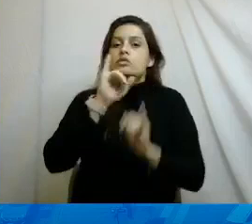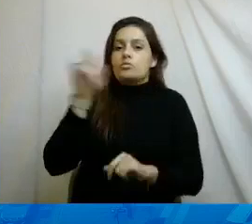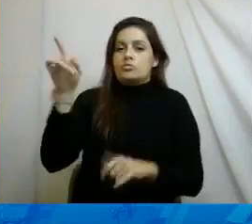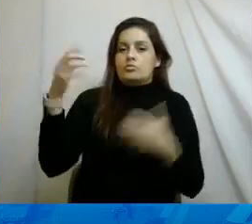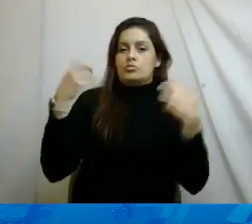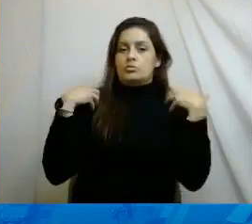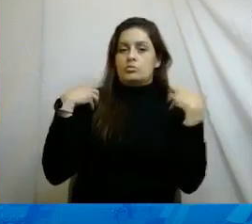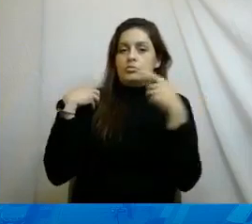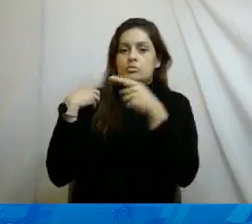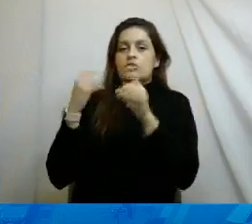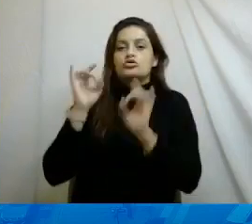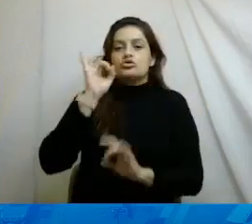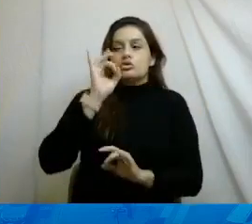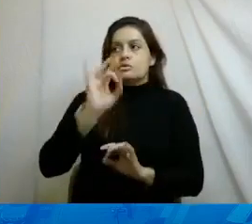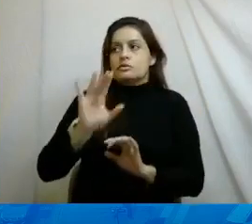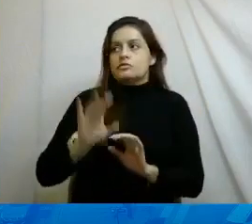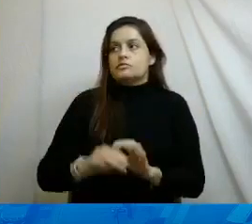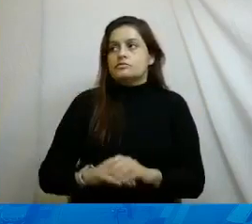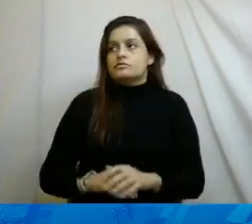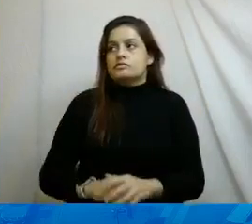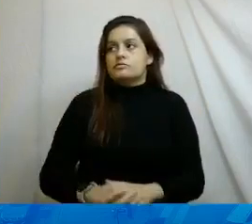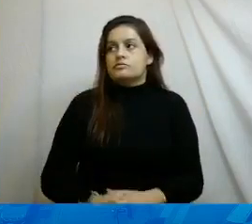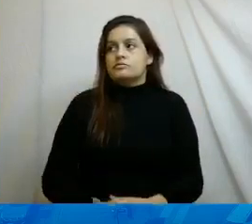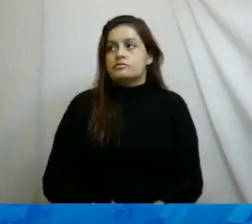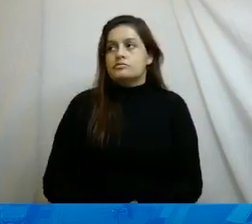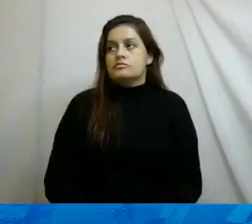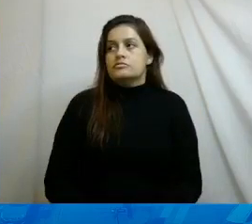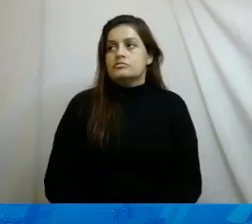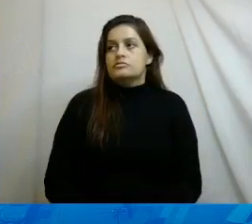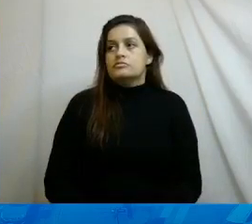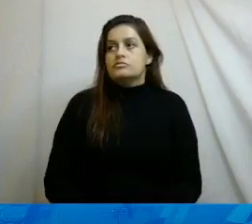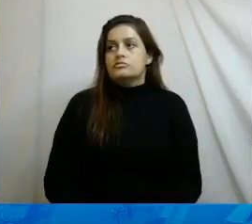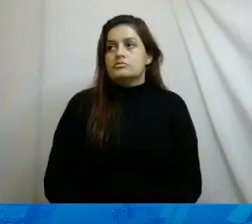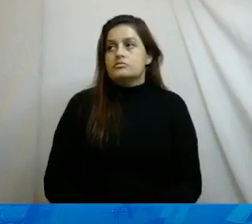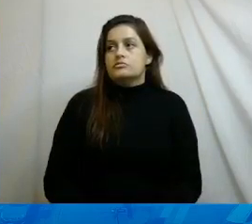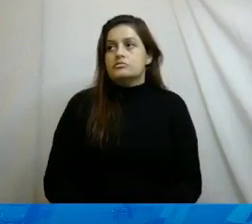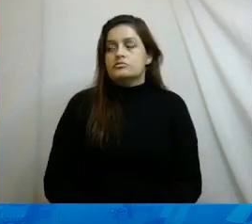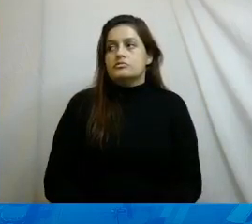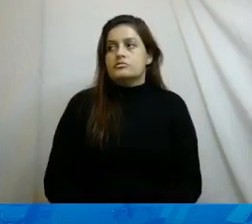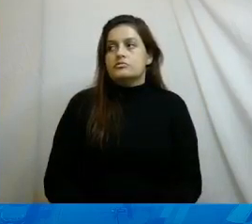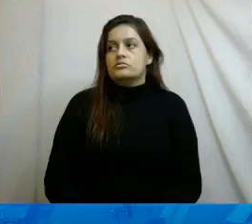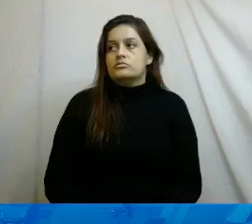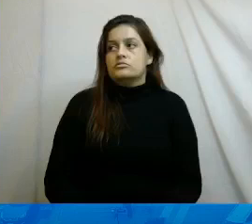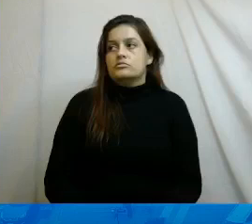eso, alcaldesa. Gracias. Gracias, concejal.